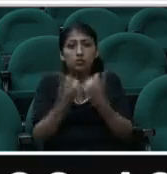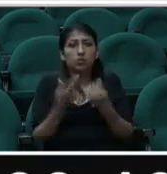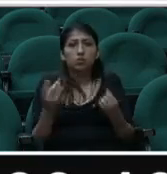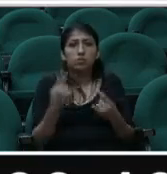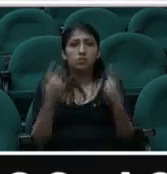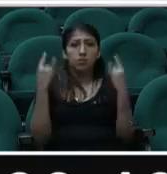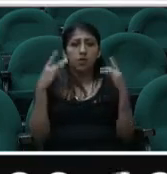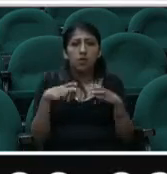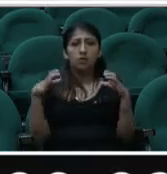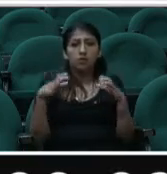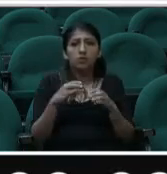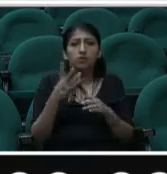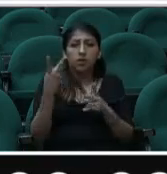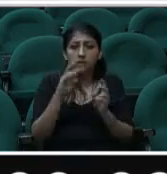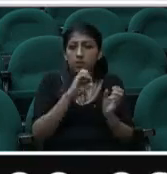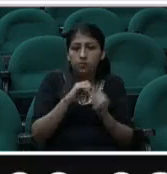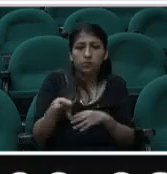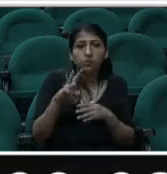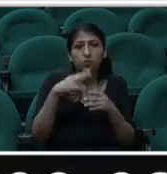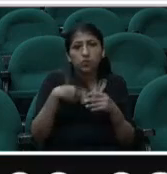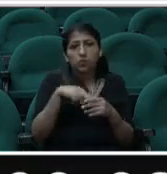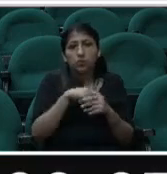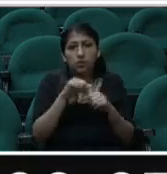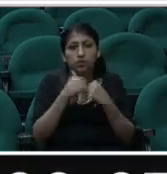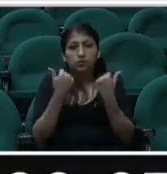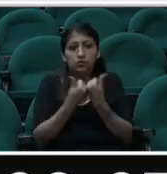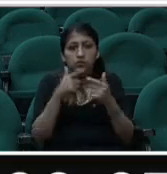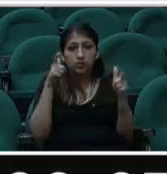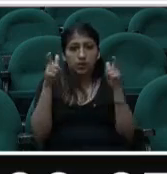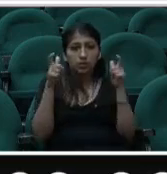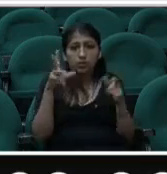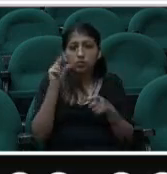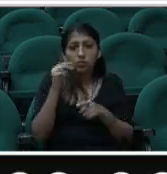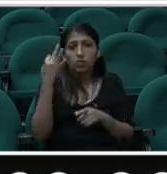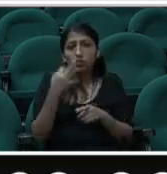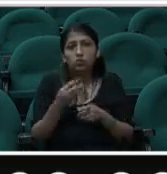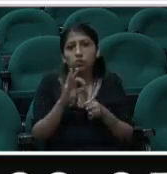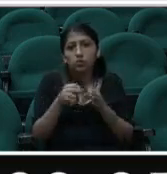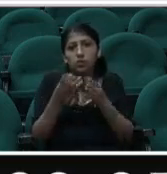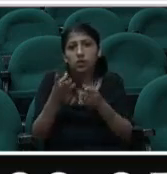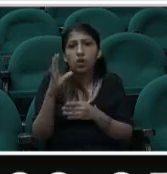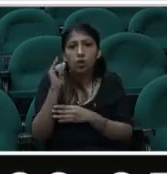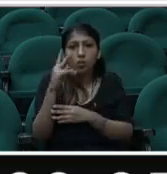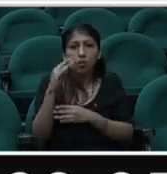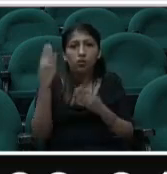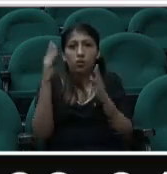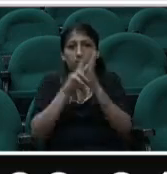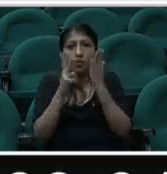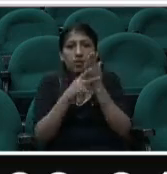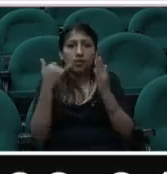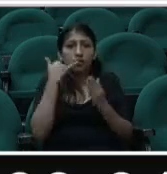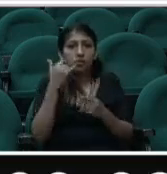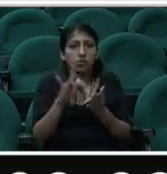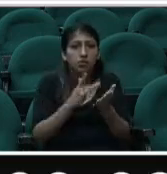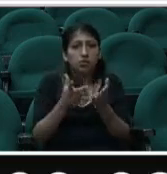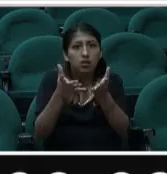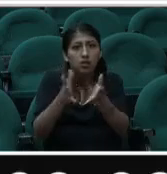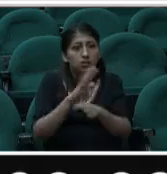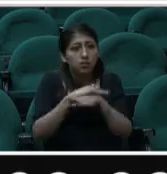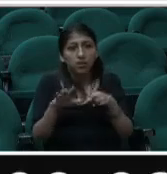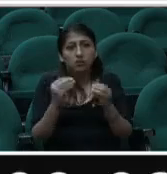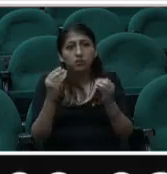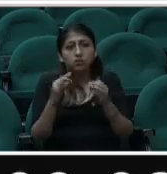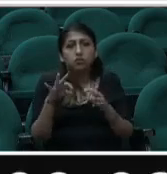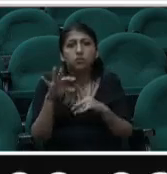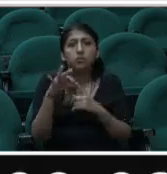ganar tanto dinero renunciar también a los privilegios que tienen los legisladores no es justo que les regalen bonos de vivienda a viáticos celulares tablets